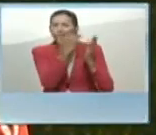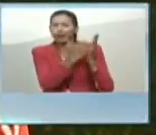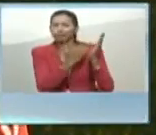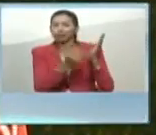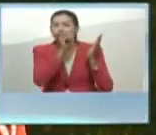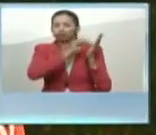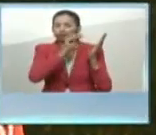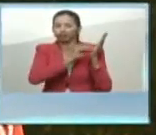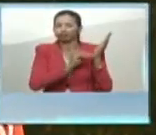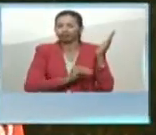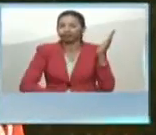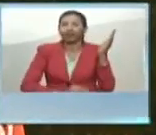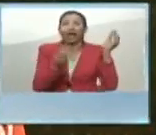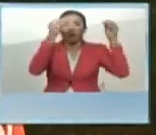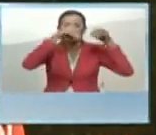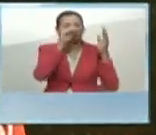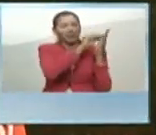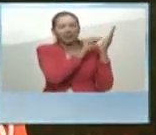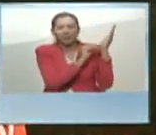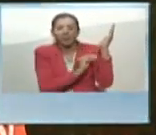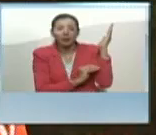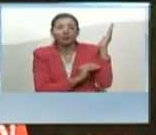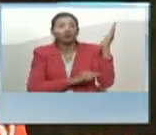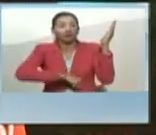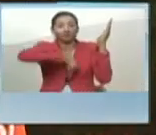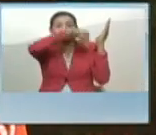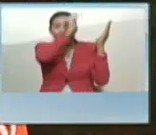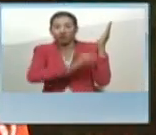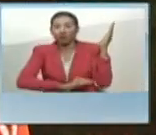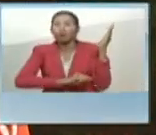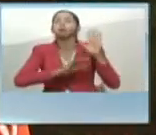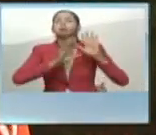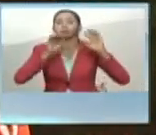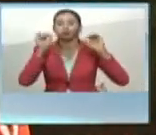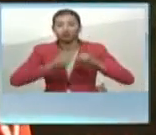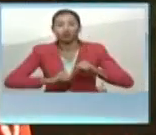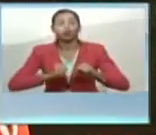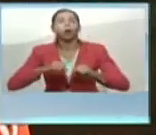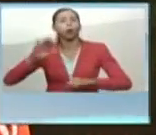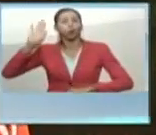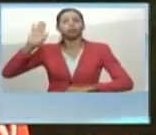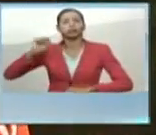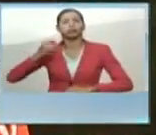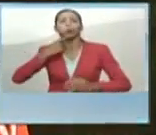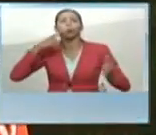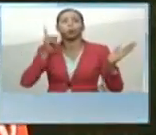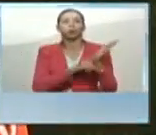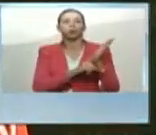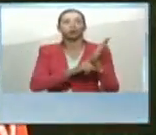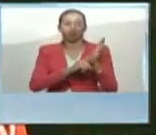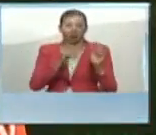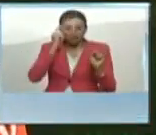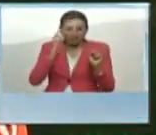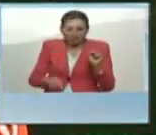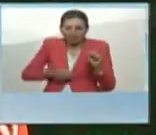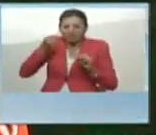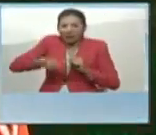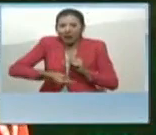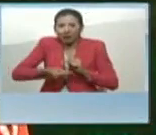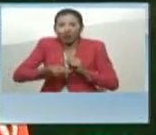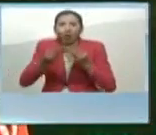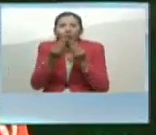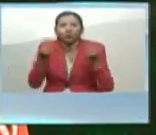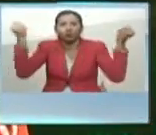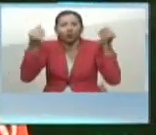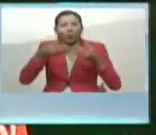acta. Ellos casi juraron que la cumplirían. Y al otro día escondieron todos los huevos del país.